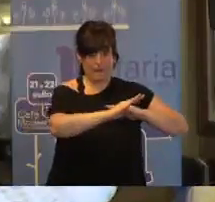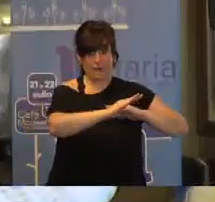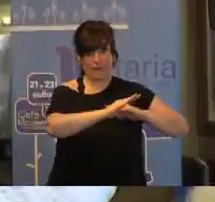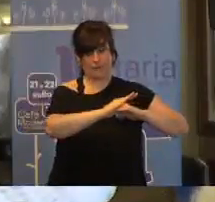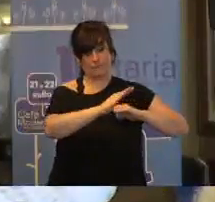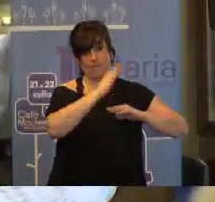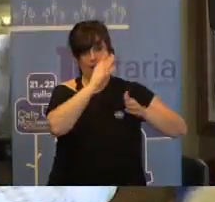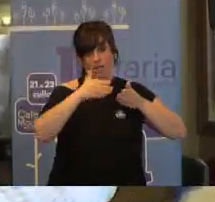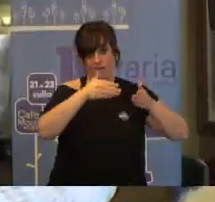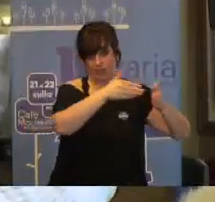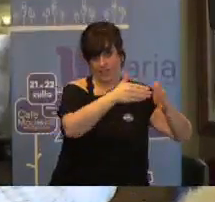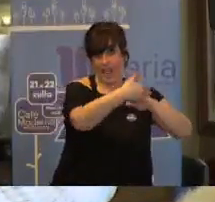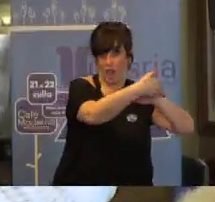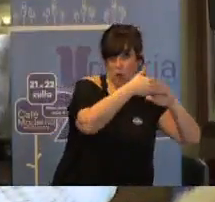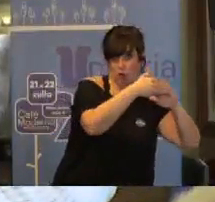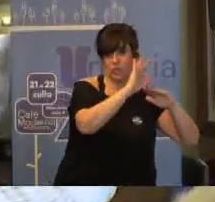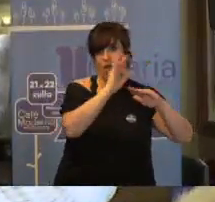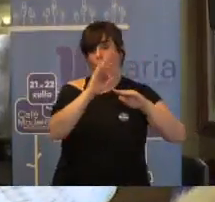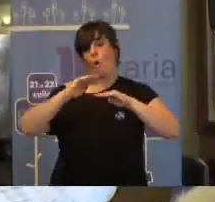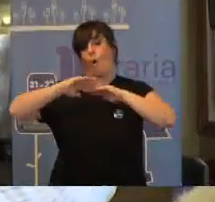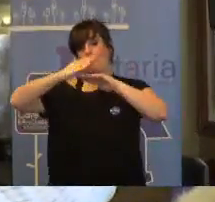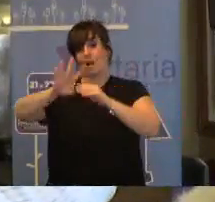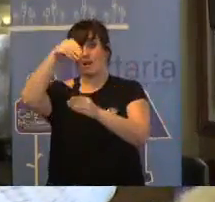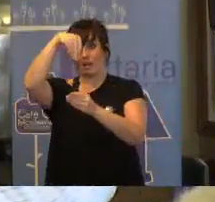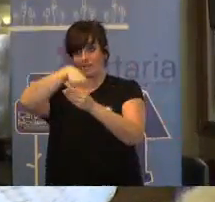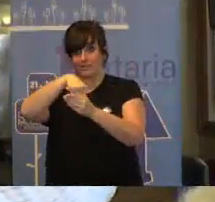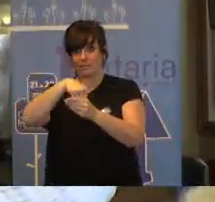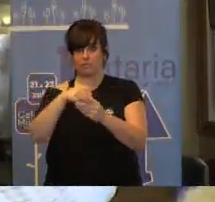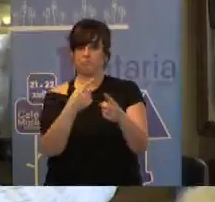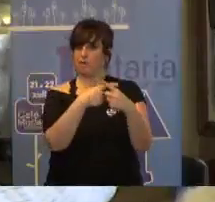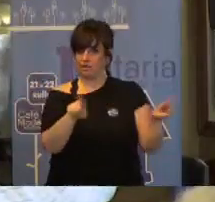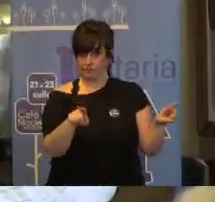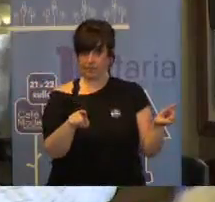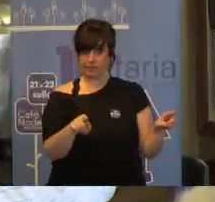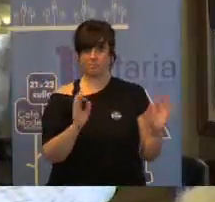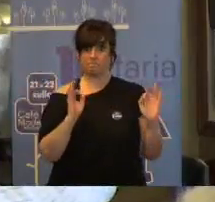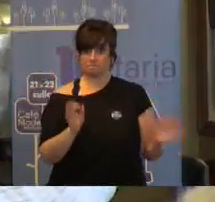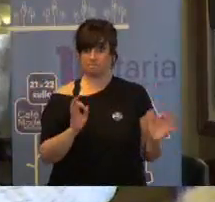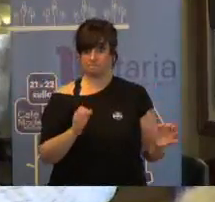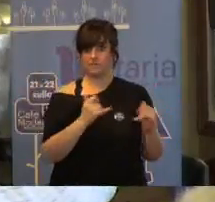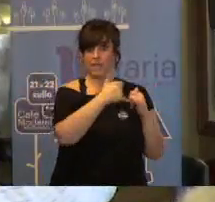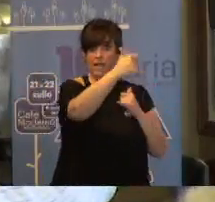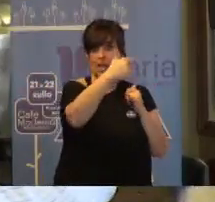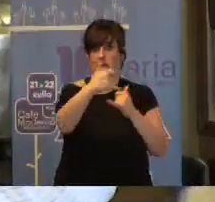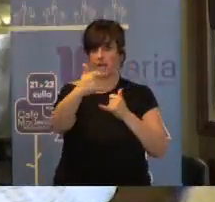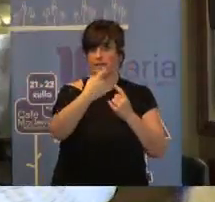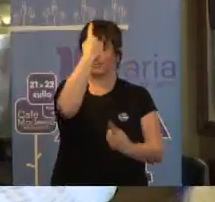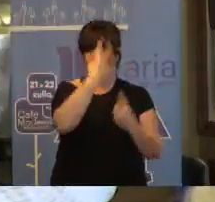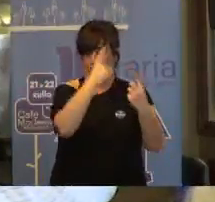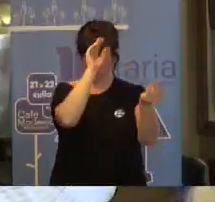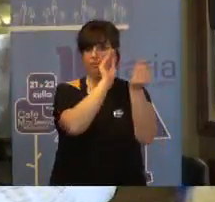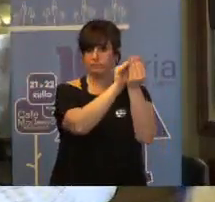as mareas da costa, que as mareas do interior. Compartimos unhas grandes liñas programáticas, pero hai